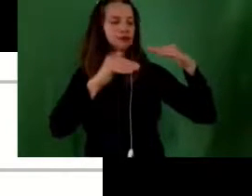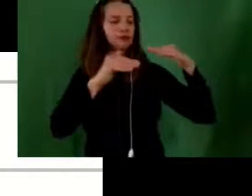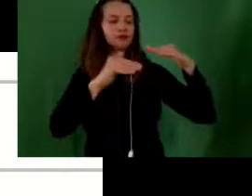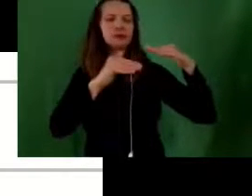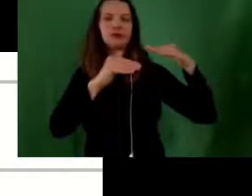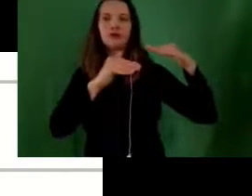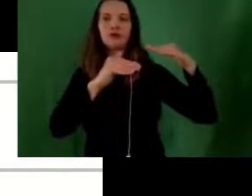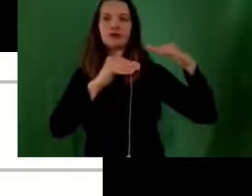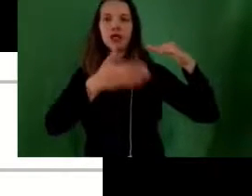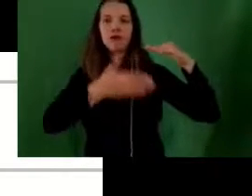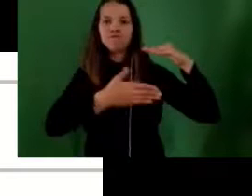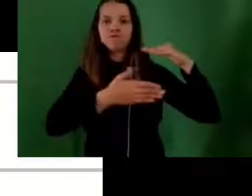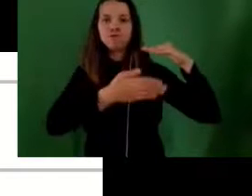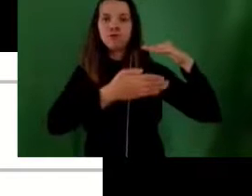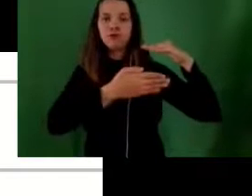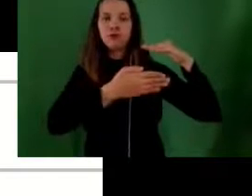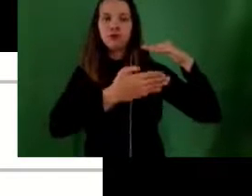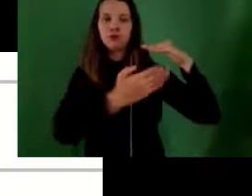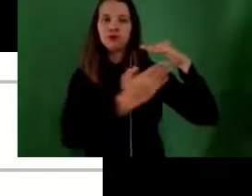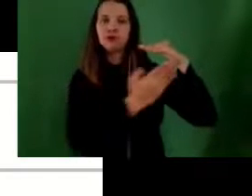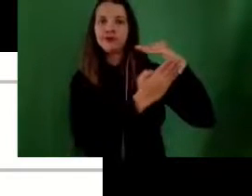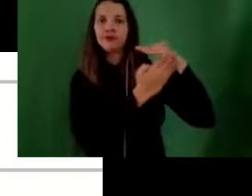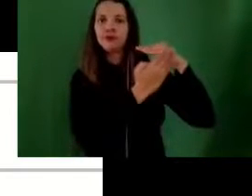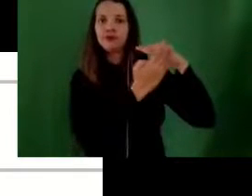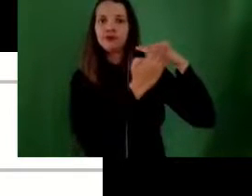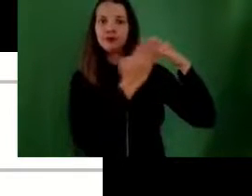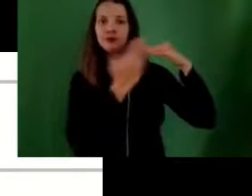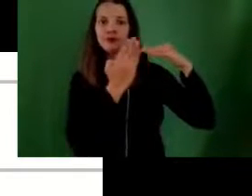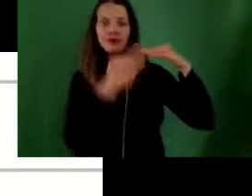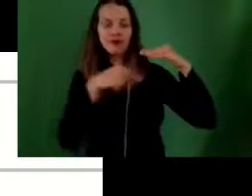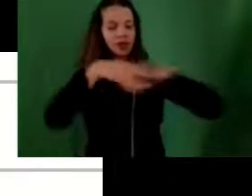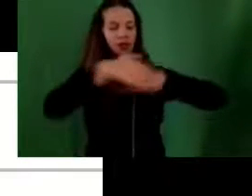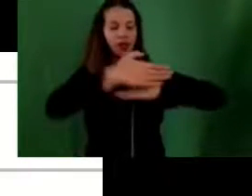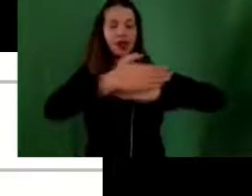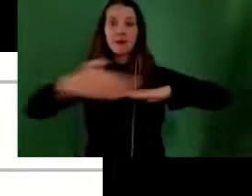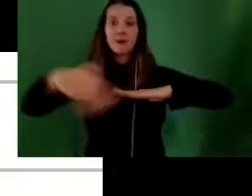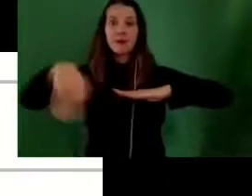pasar por encima de los límites de la propiedad y poner